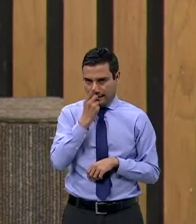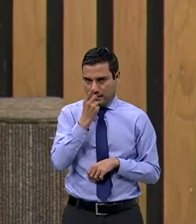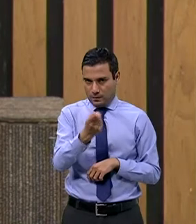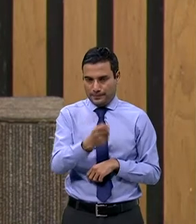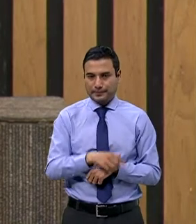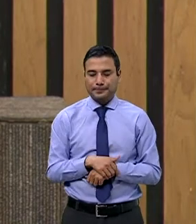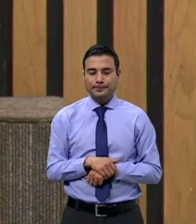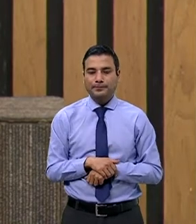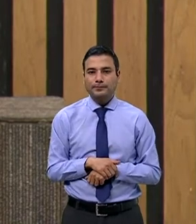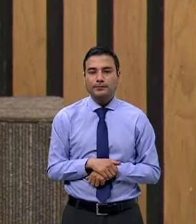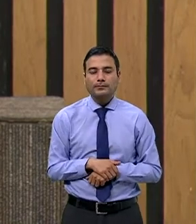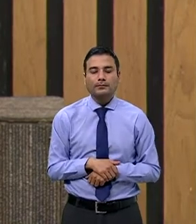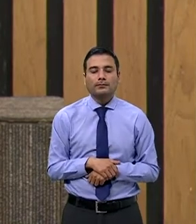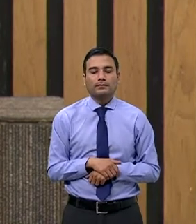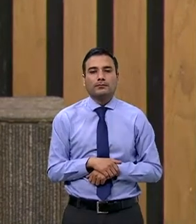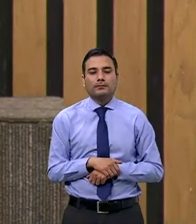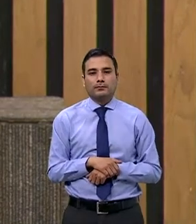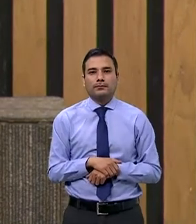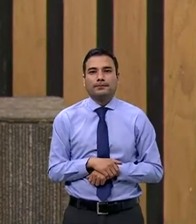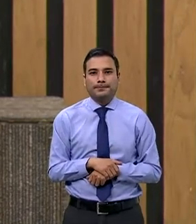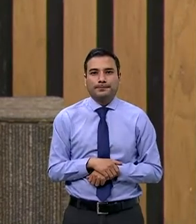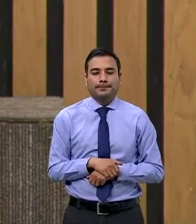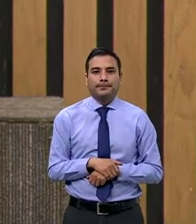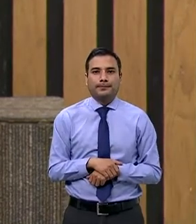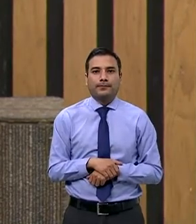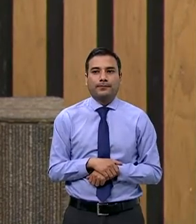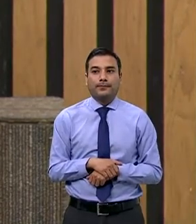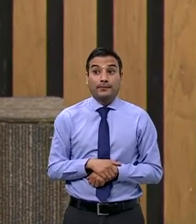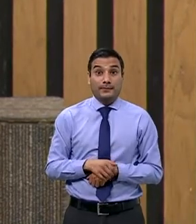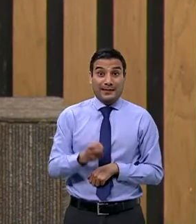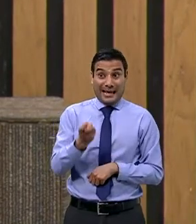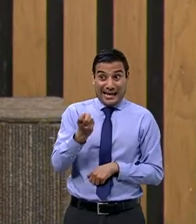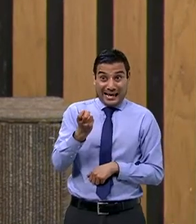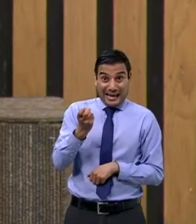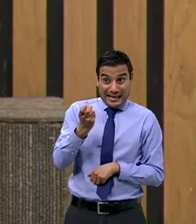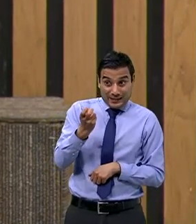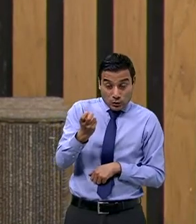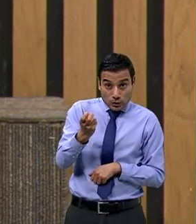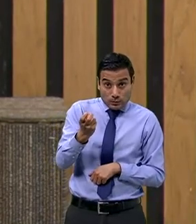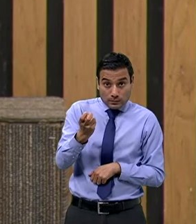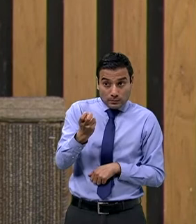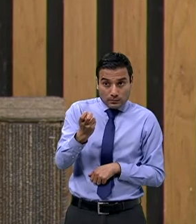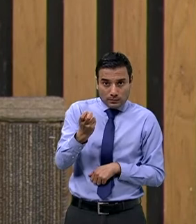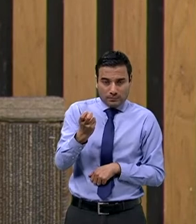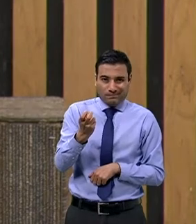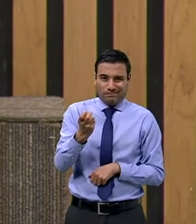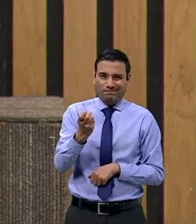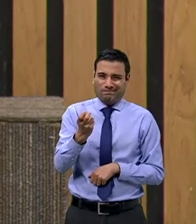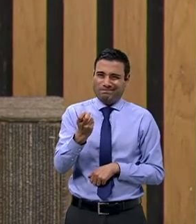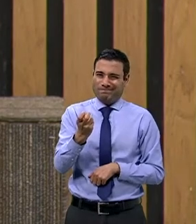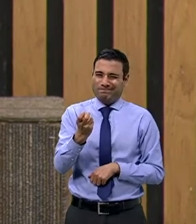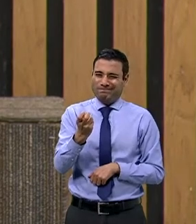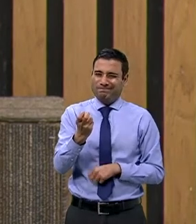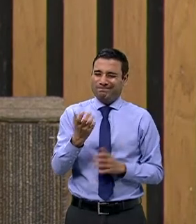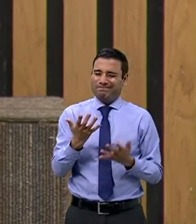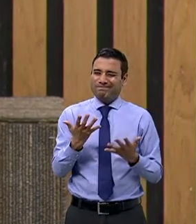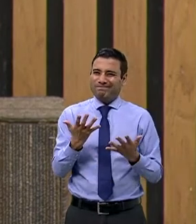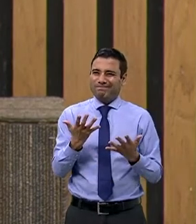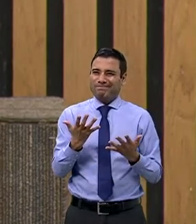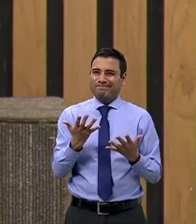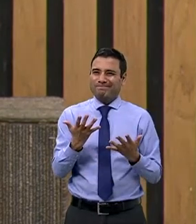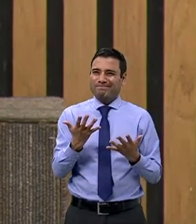este ejercicio desde nuestro punto de vista nos queda deber entre otras cosas